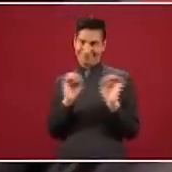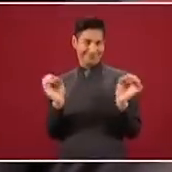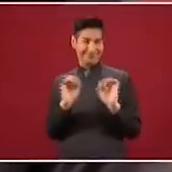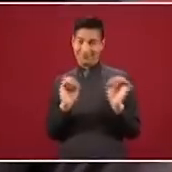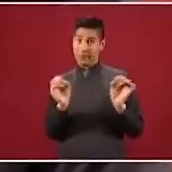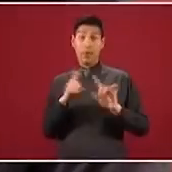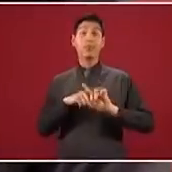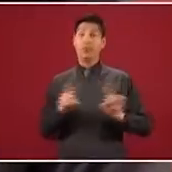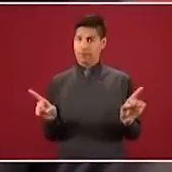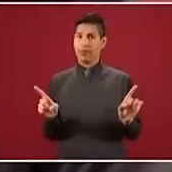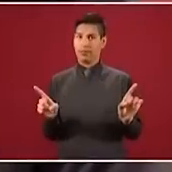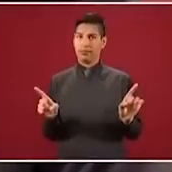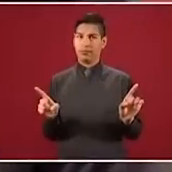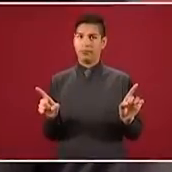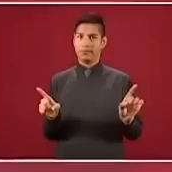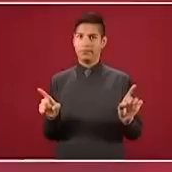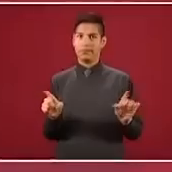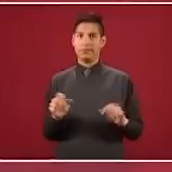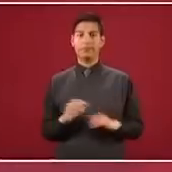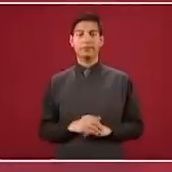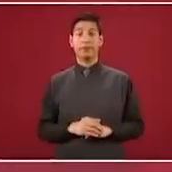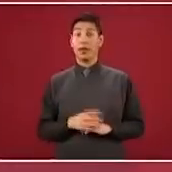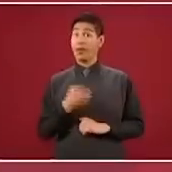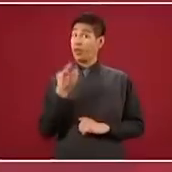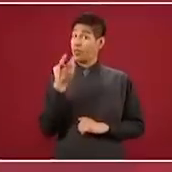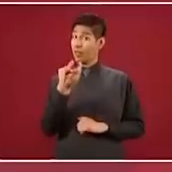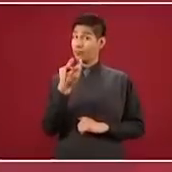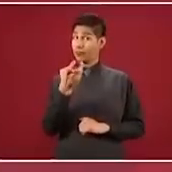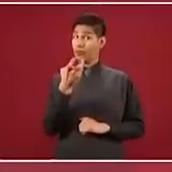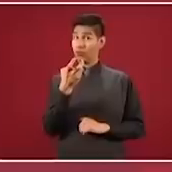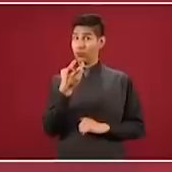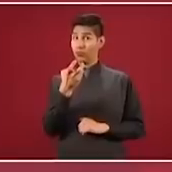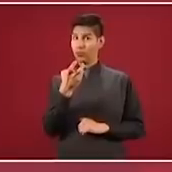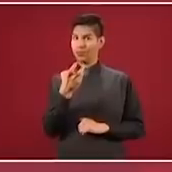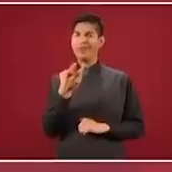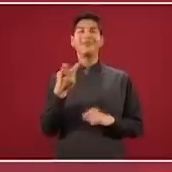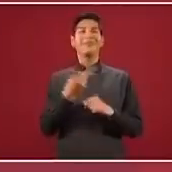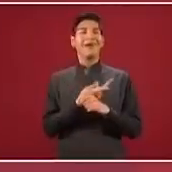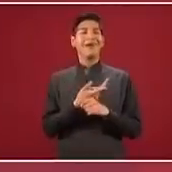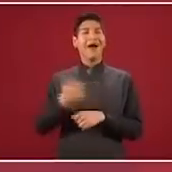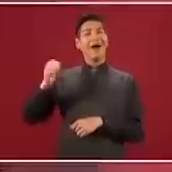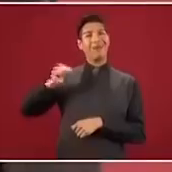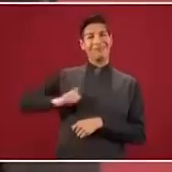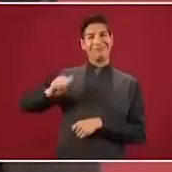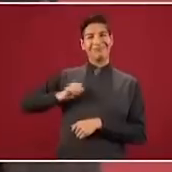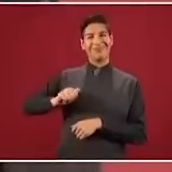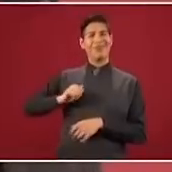Es distinto. Eso tiene que ver con el conservadurismo.